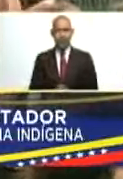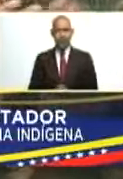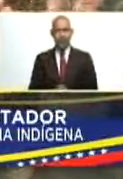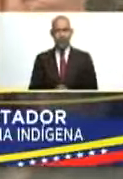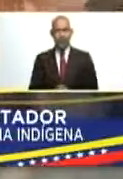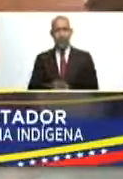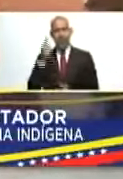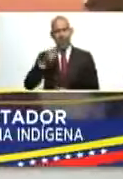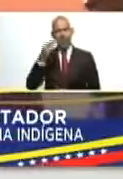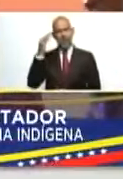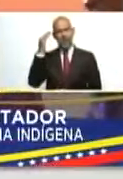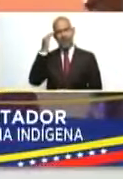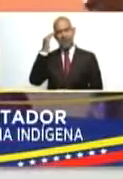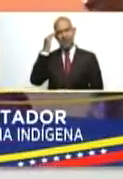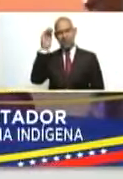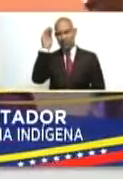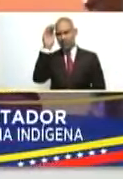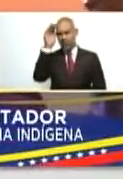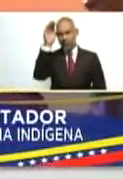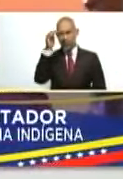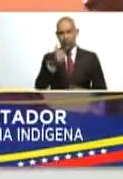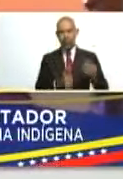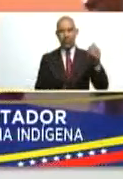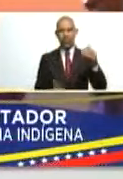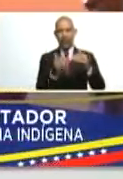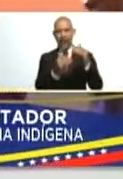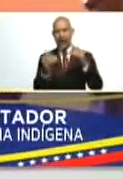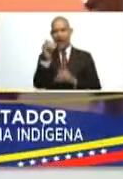tenemos que pensar más allá de nosotros mismos,